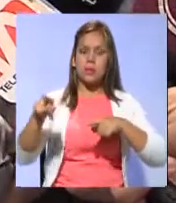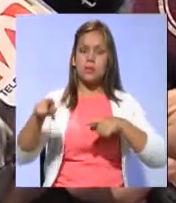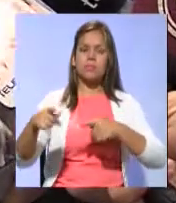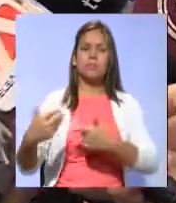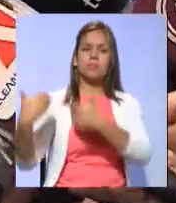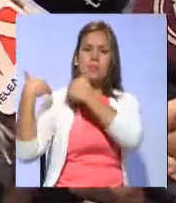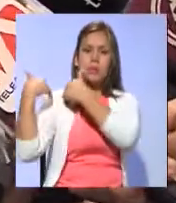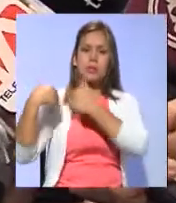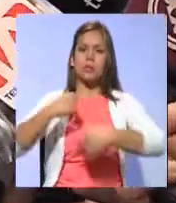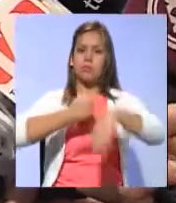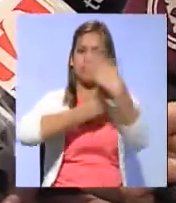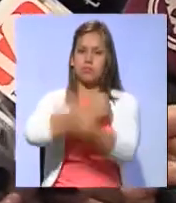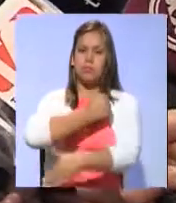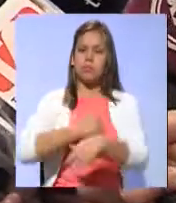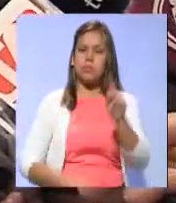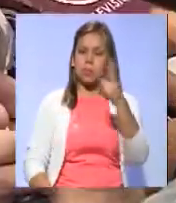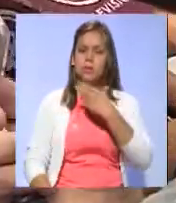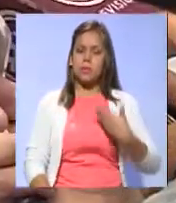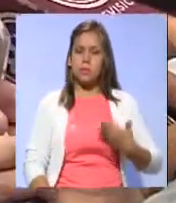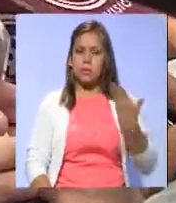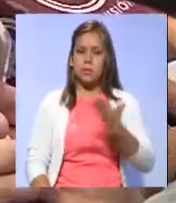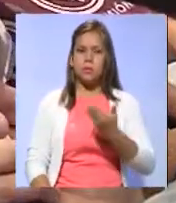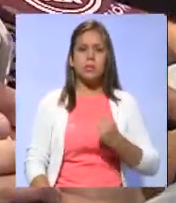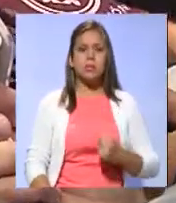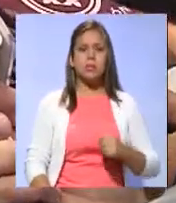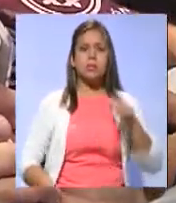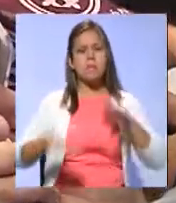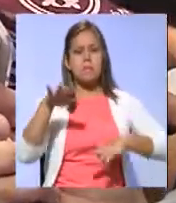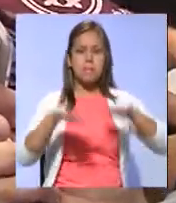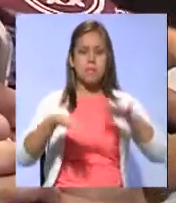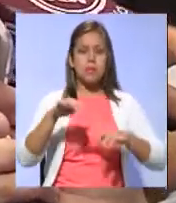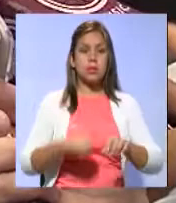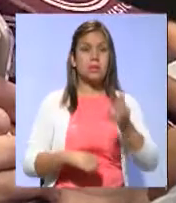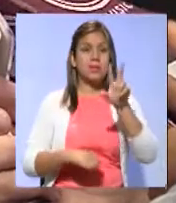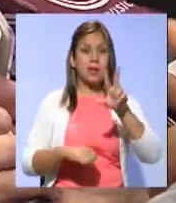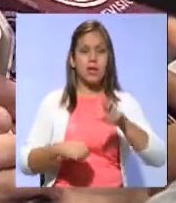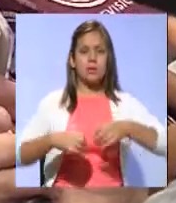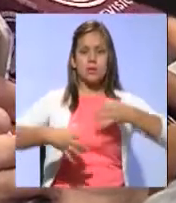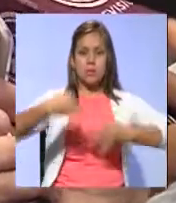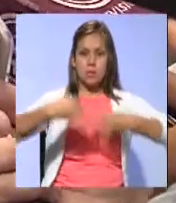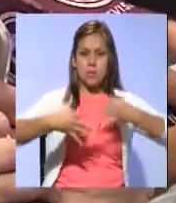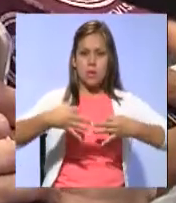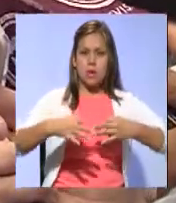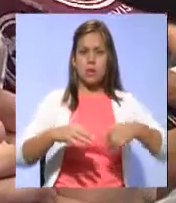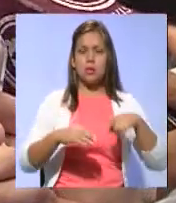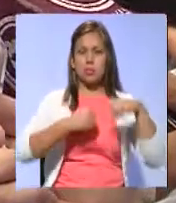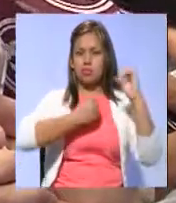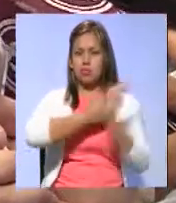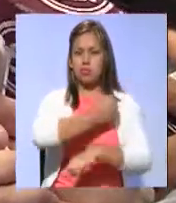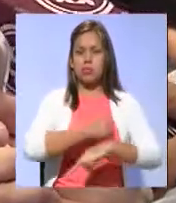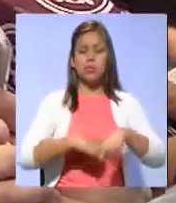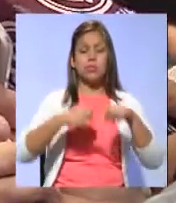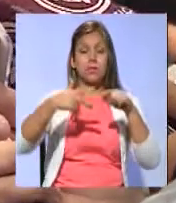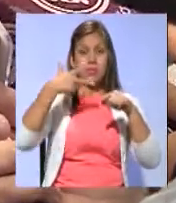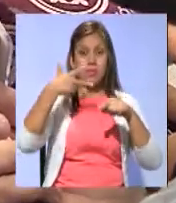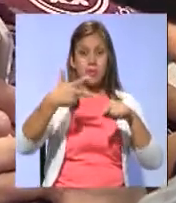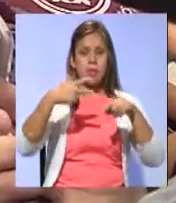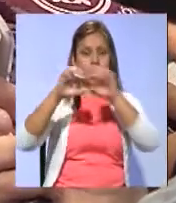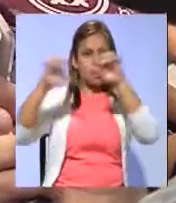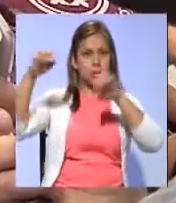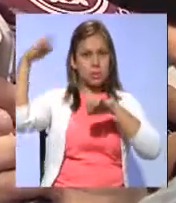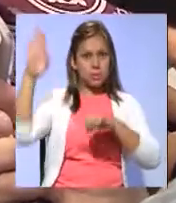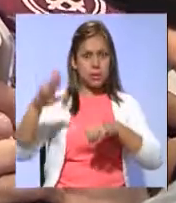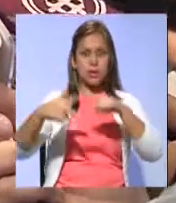responsabilidad penal del vicepresidente. Alrededor de estos 3 casos, Zinge, Odebrecht y